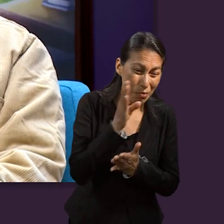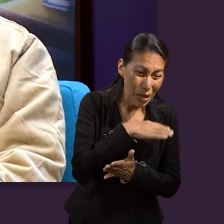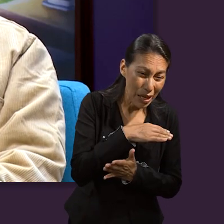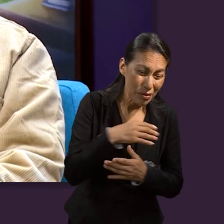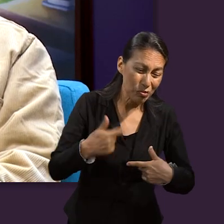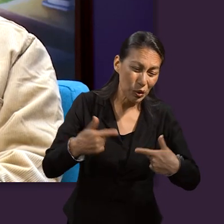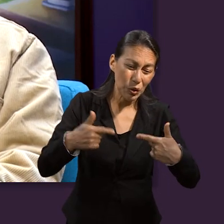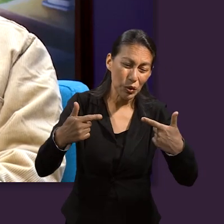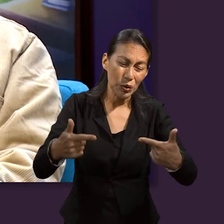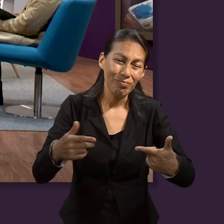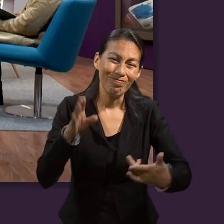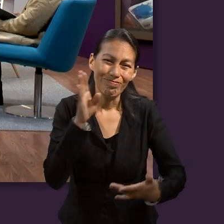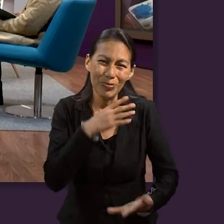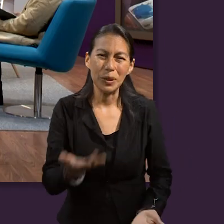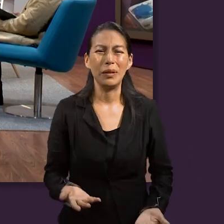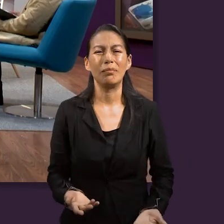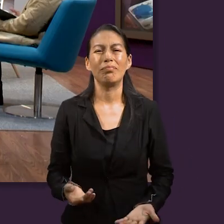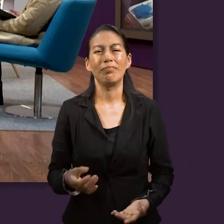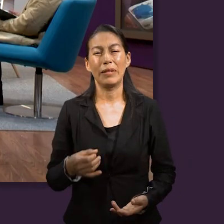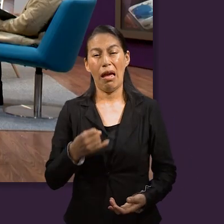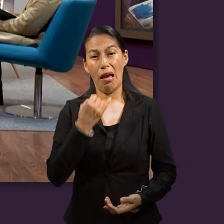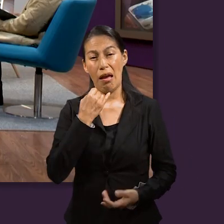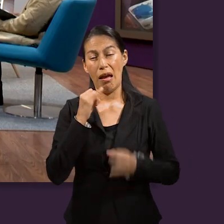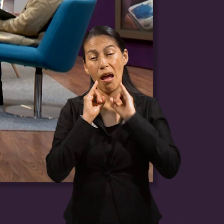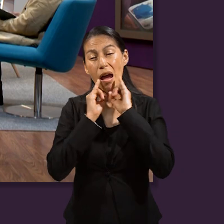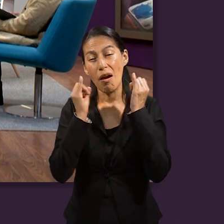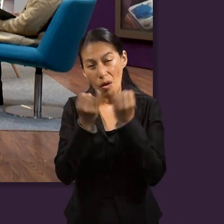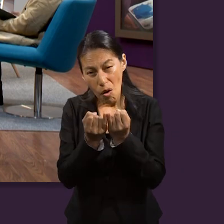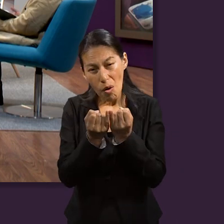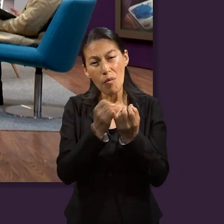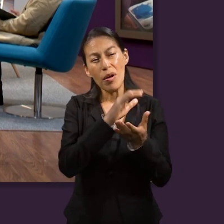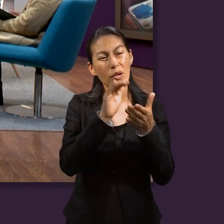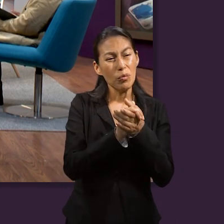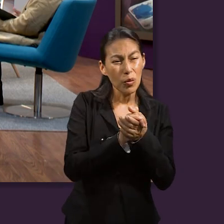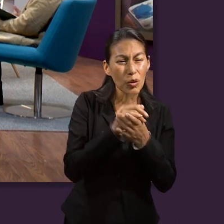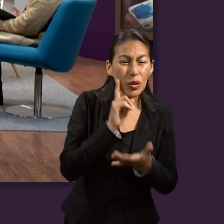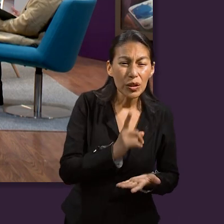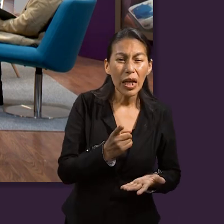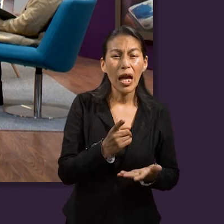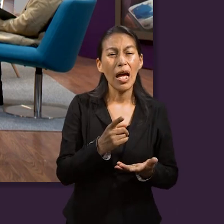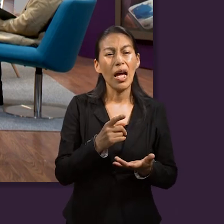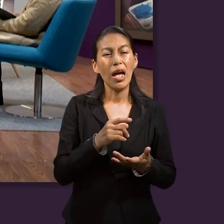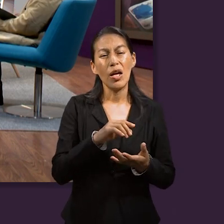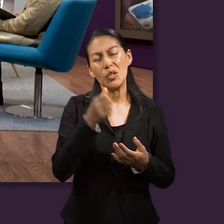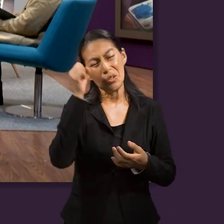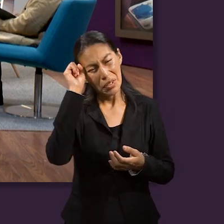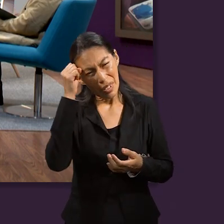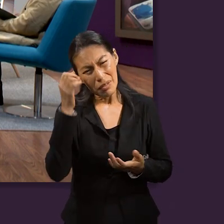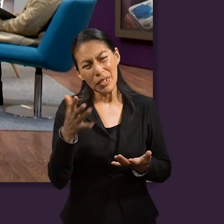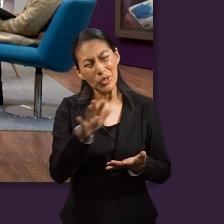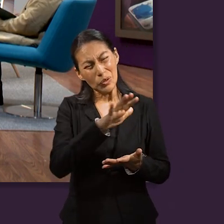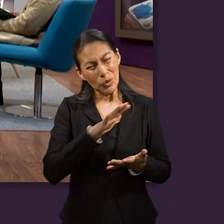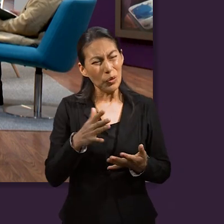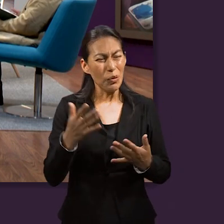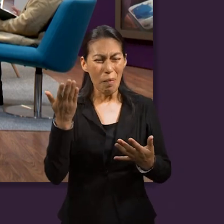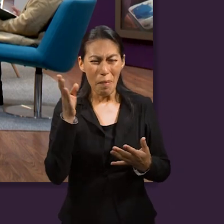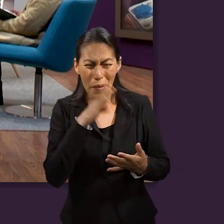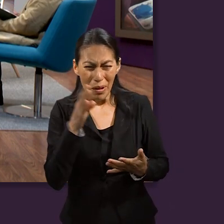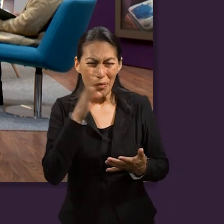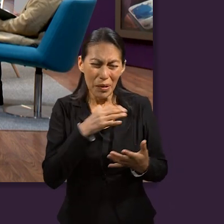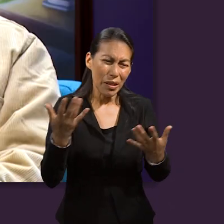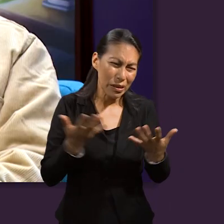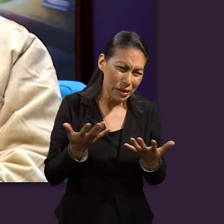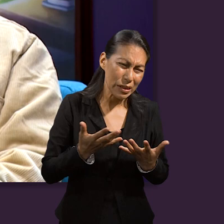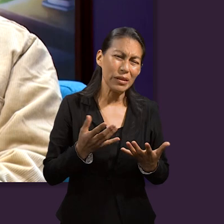malas decisiones de él mismo jacob de su esposa de sus concubinas y pues toda esta